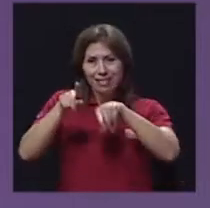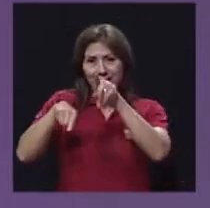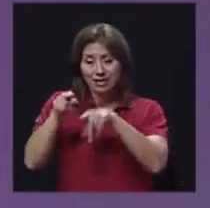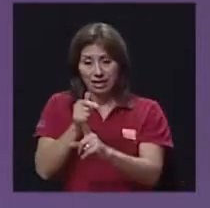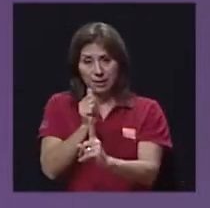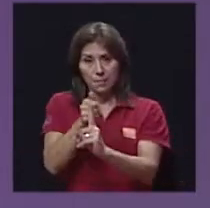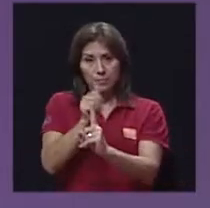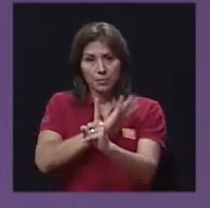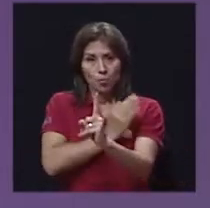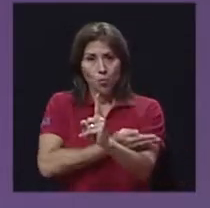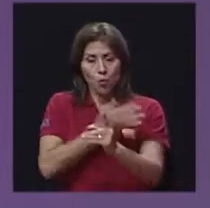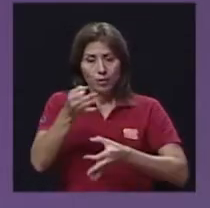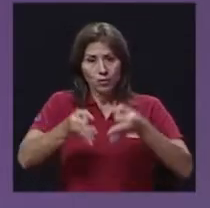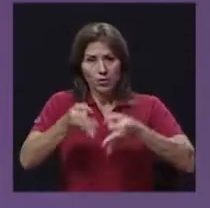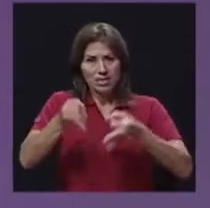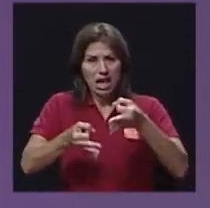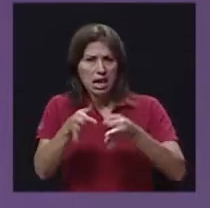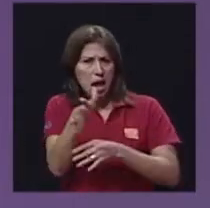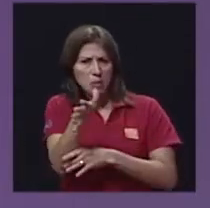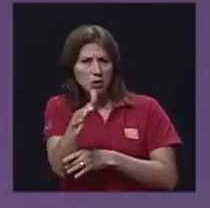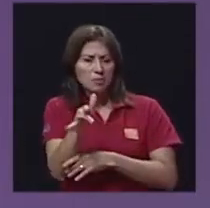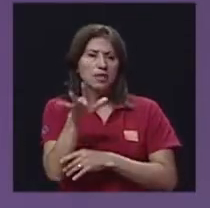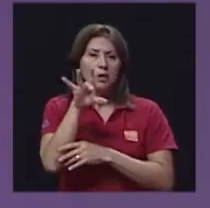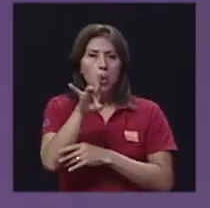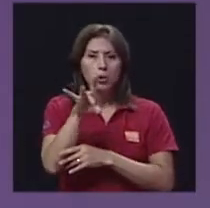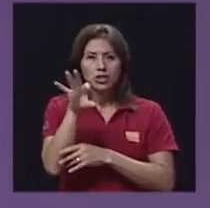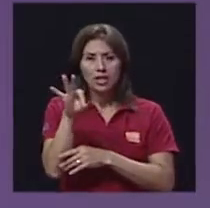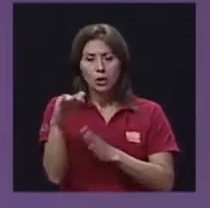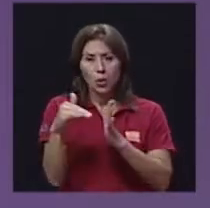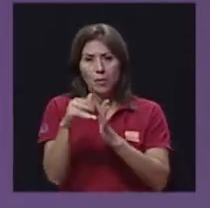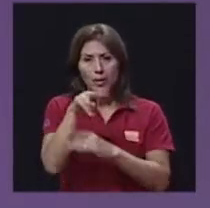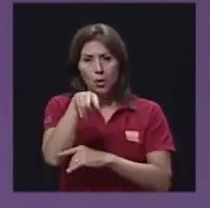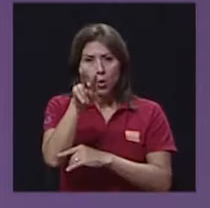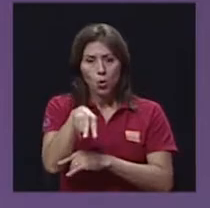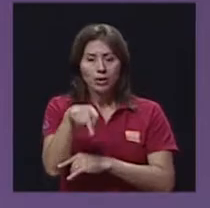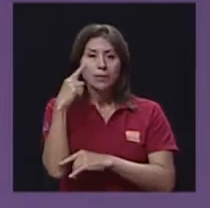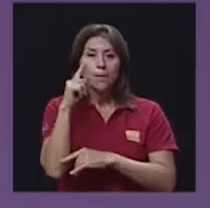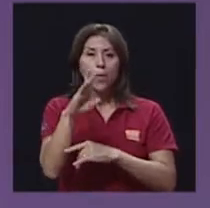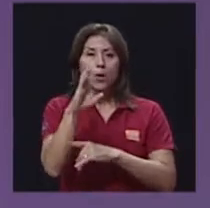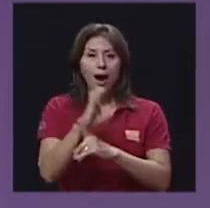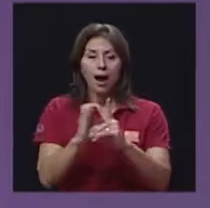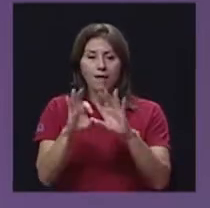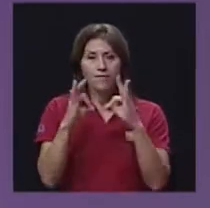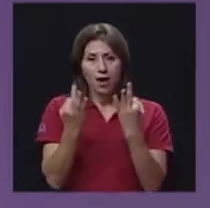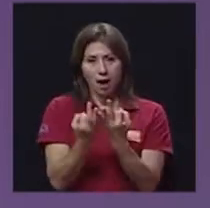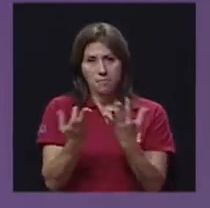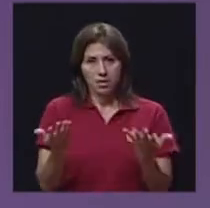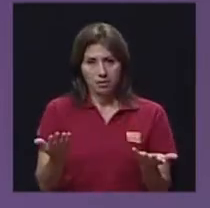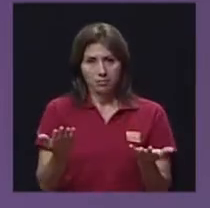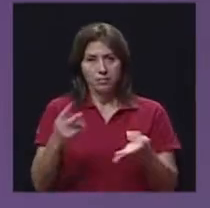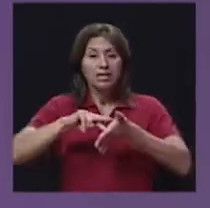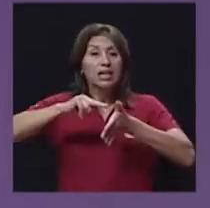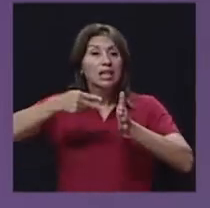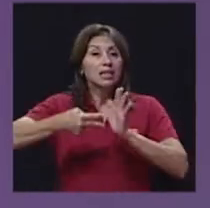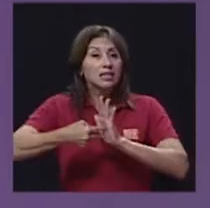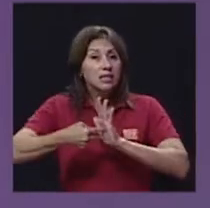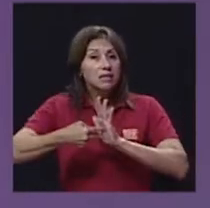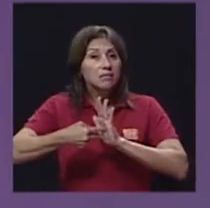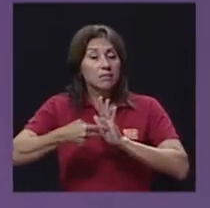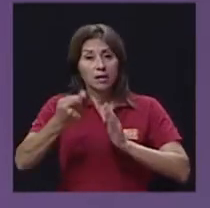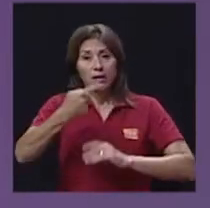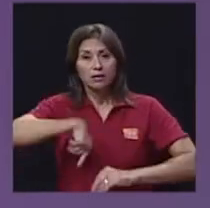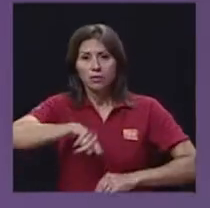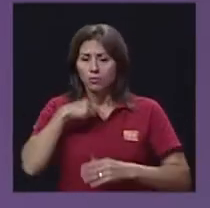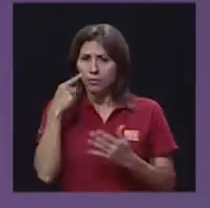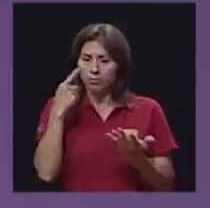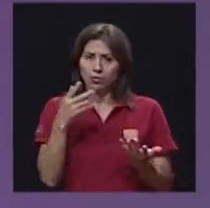Judicial, que es aproximadamente 89 mil colones por familia. Entonces, quiere decir que cerremos números, 90